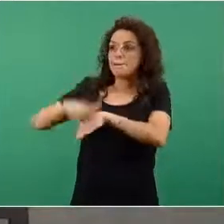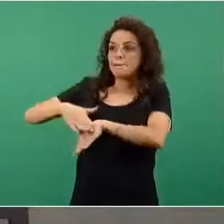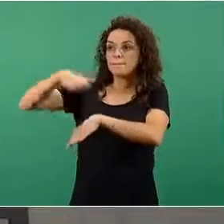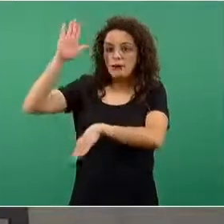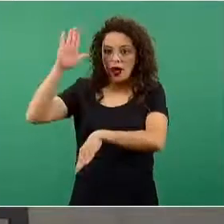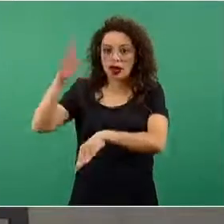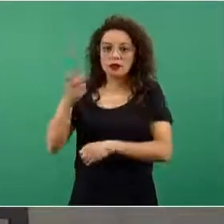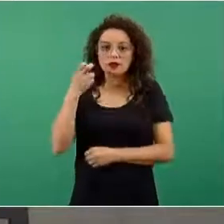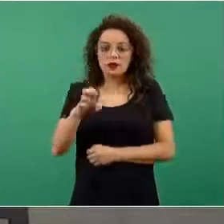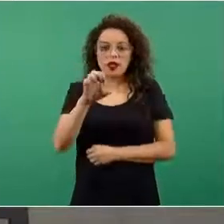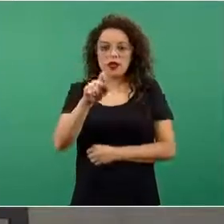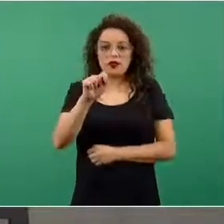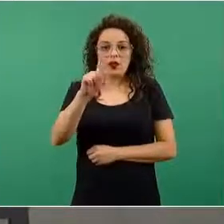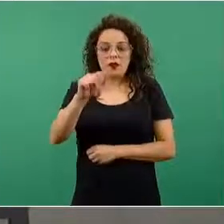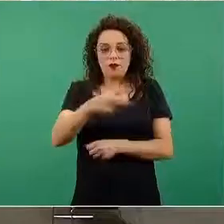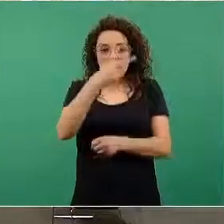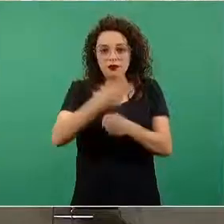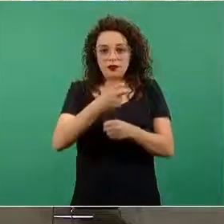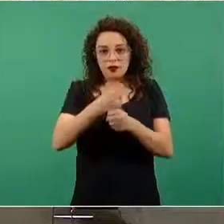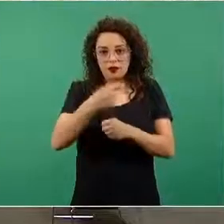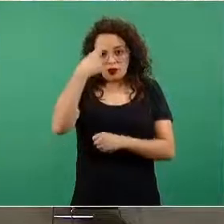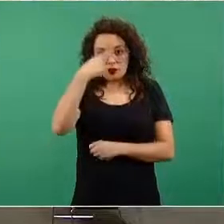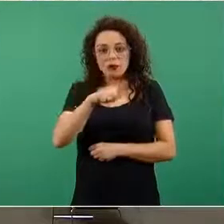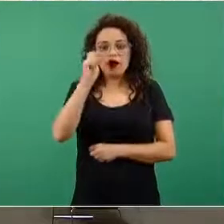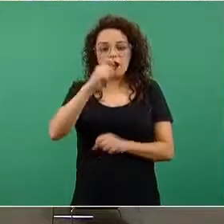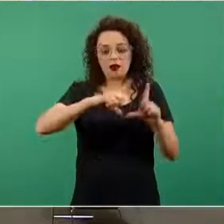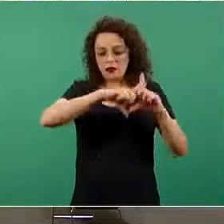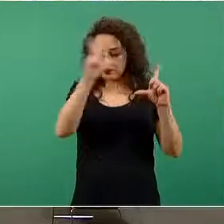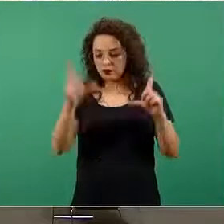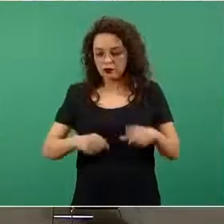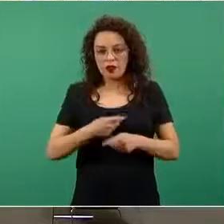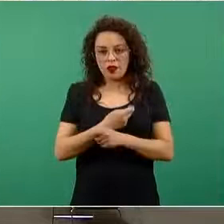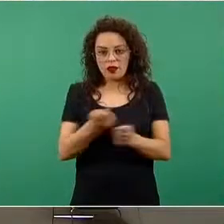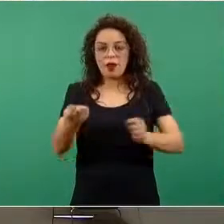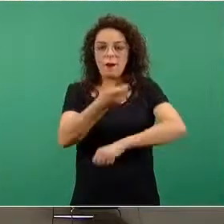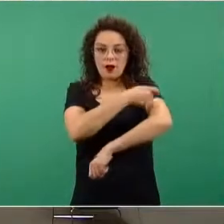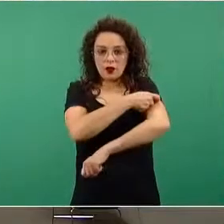2 del plan de vacunación. La siguiente.